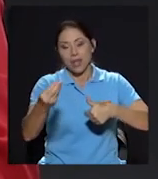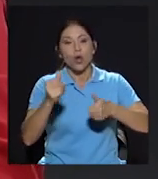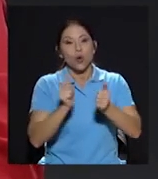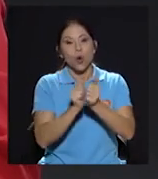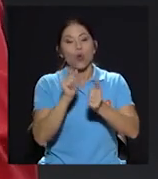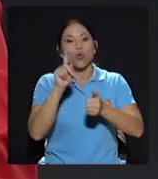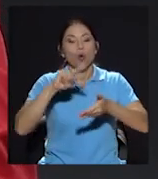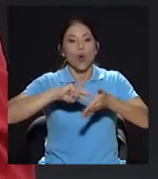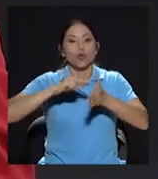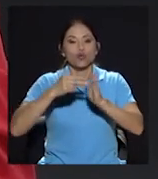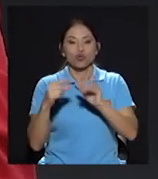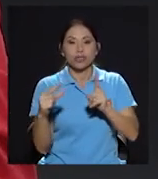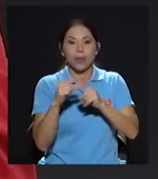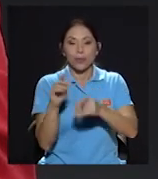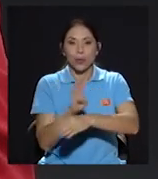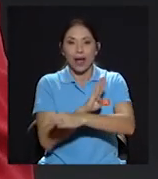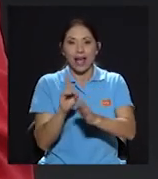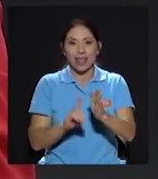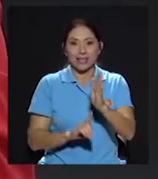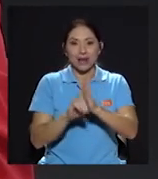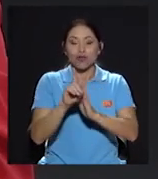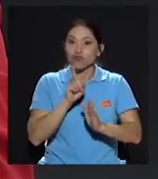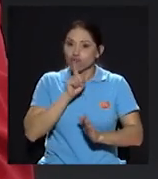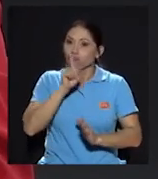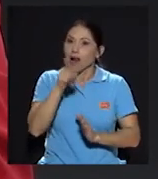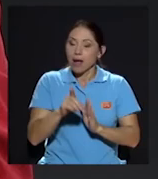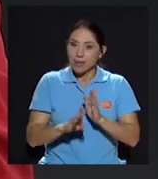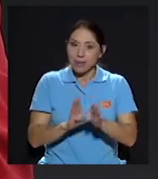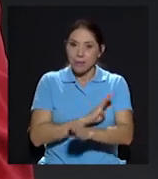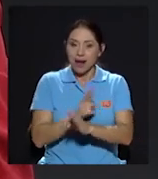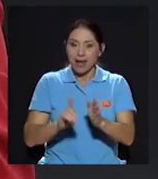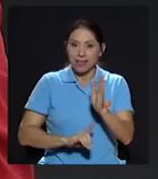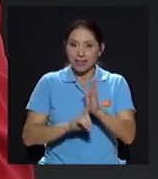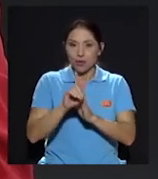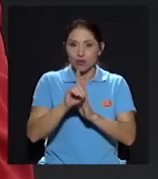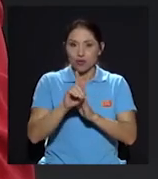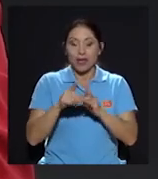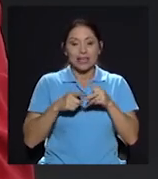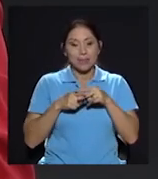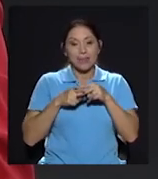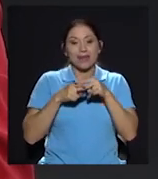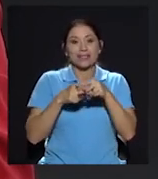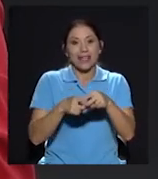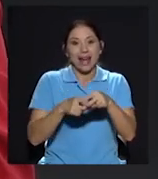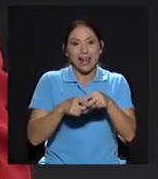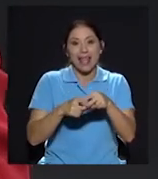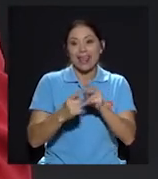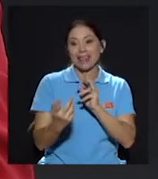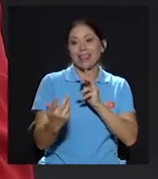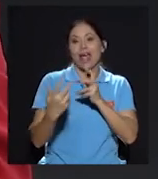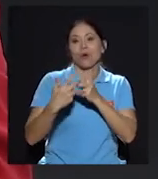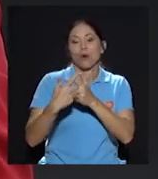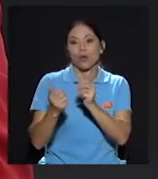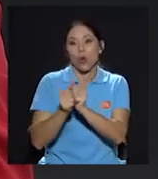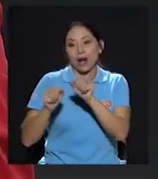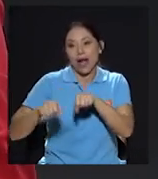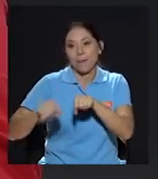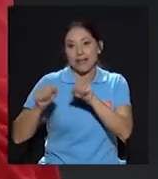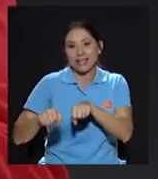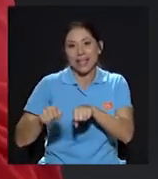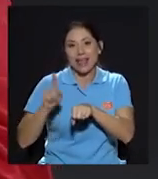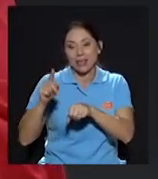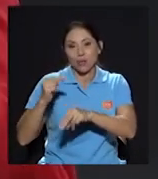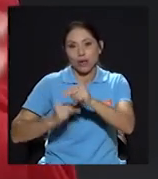banca de desarrollo que es prestar de acuerdo a la capacidad de generación de un negocio y no sobre la base de garantías